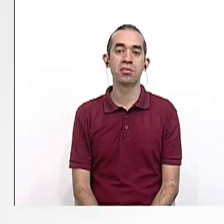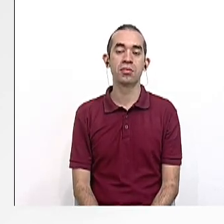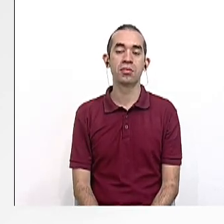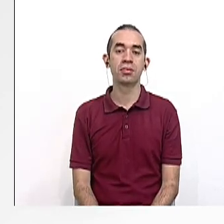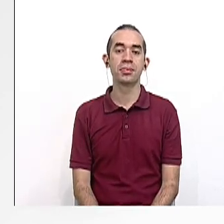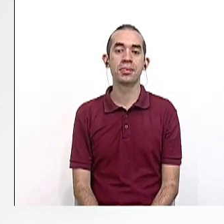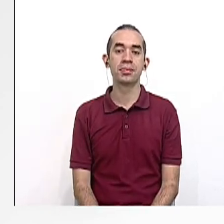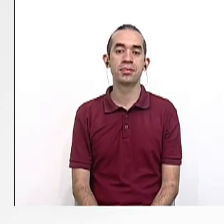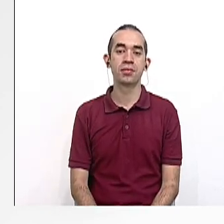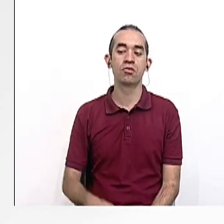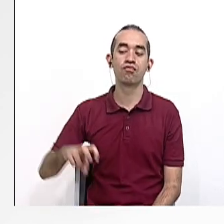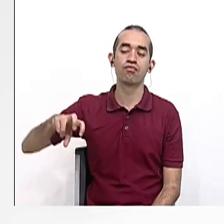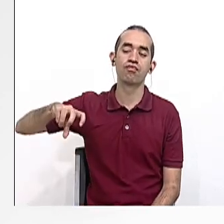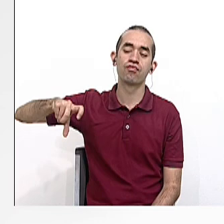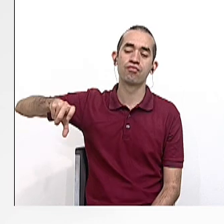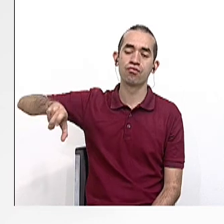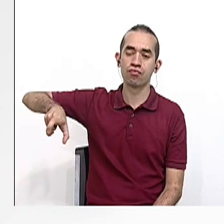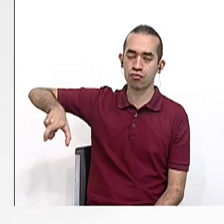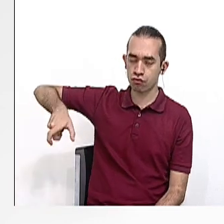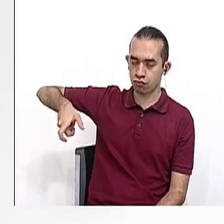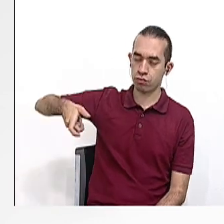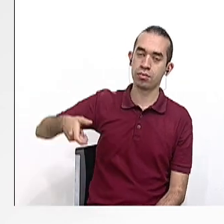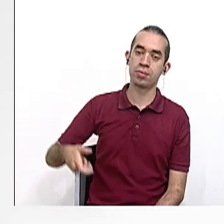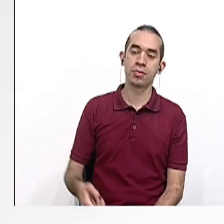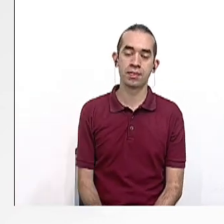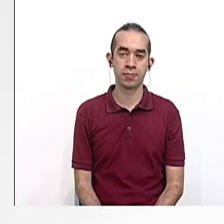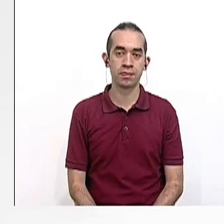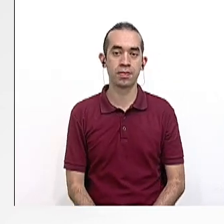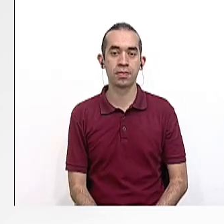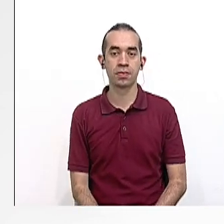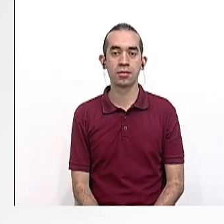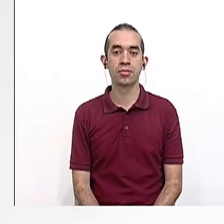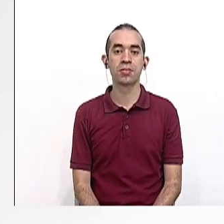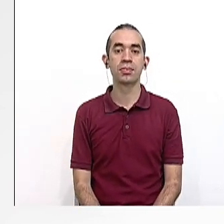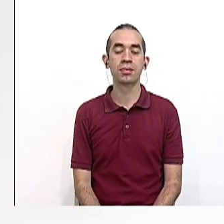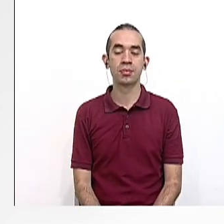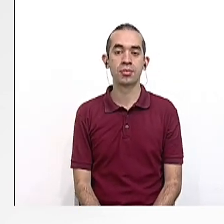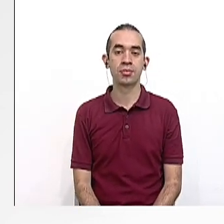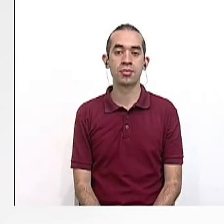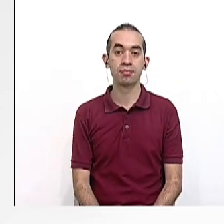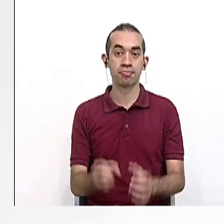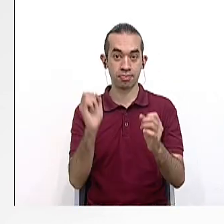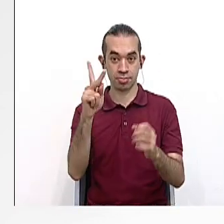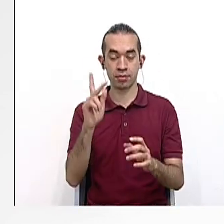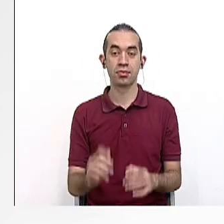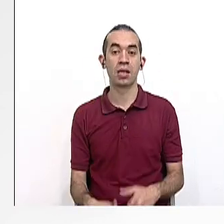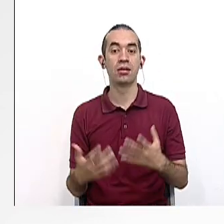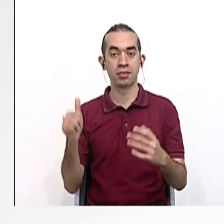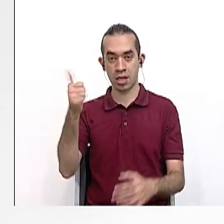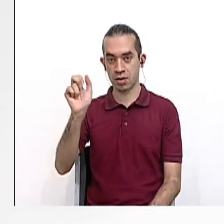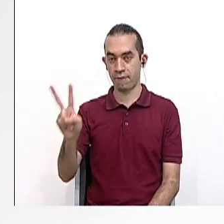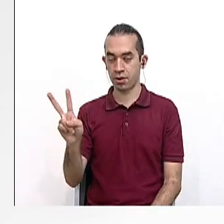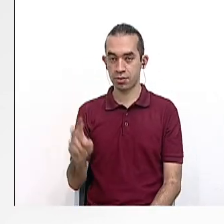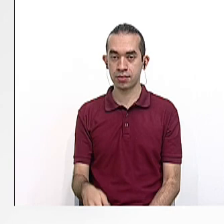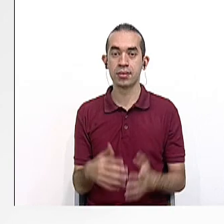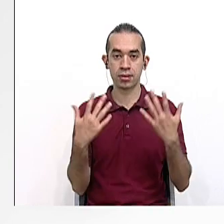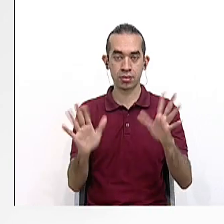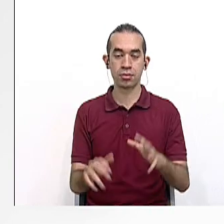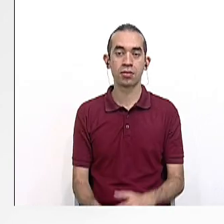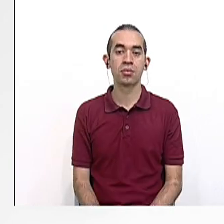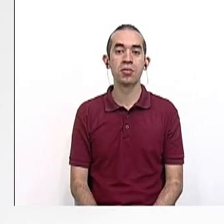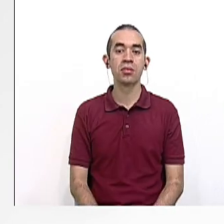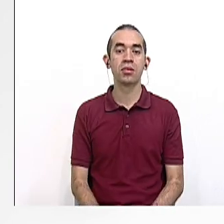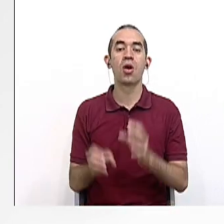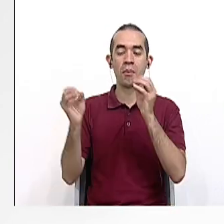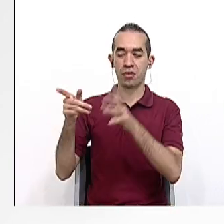Ok, aquí tenemos 10 voltios. Entonces el profesor